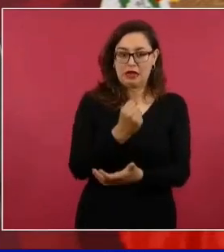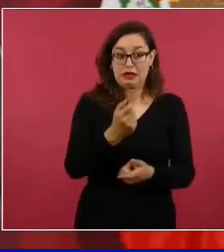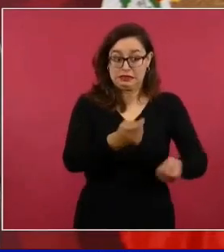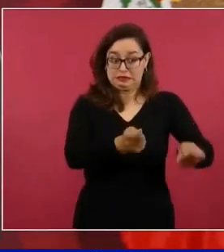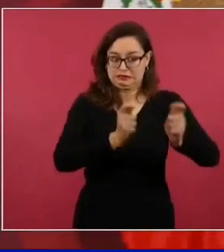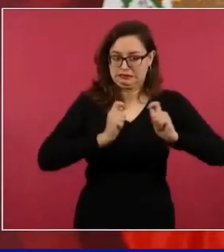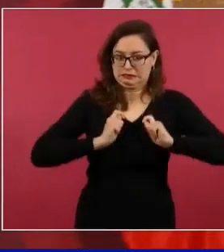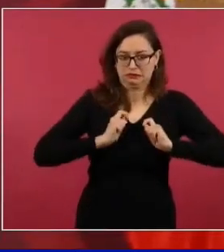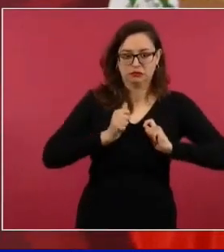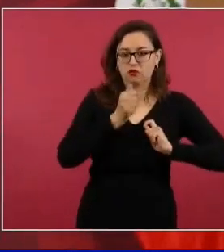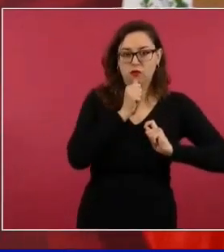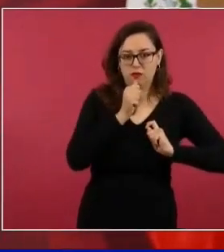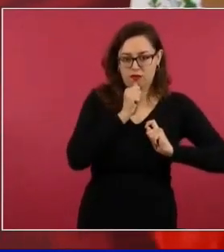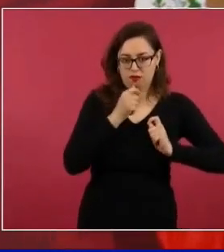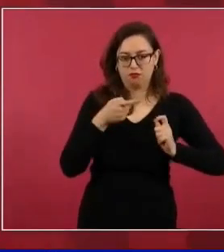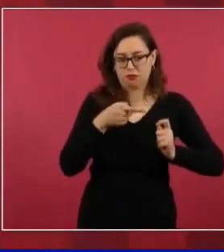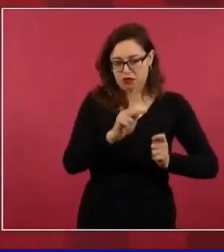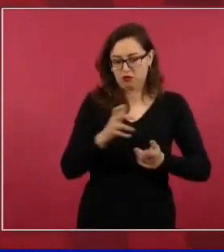me pregunté,